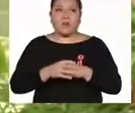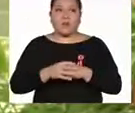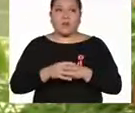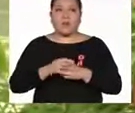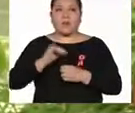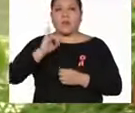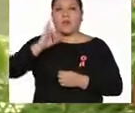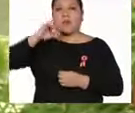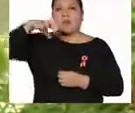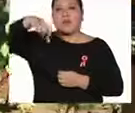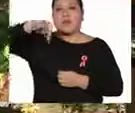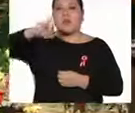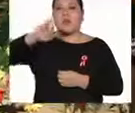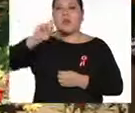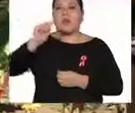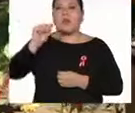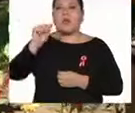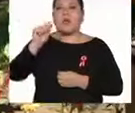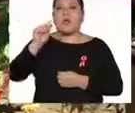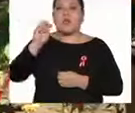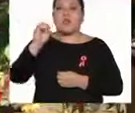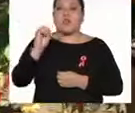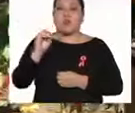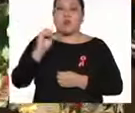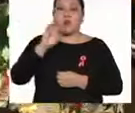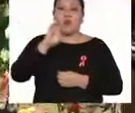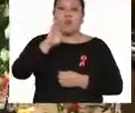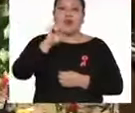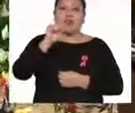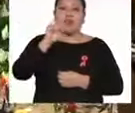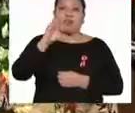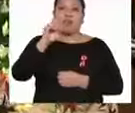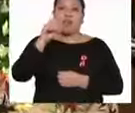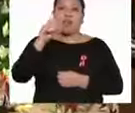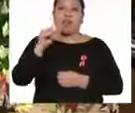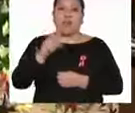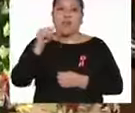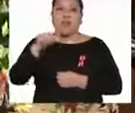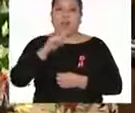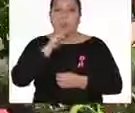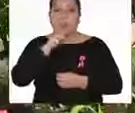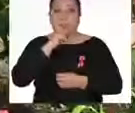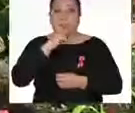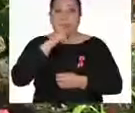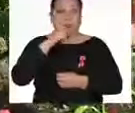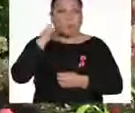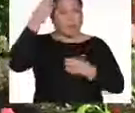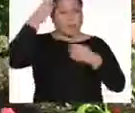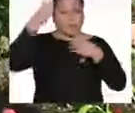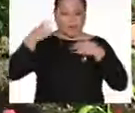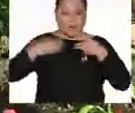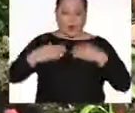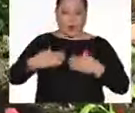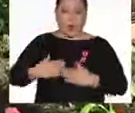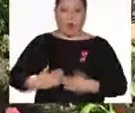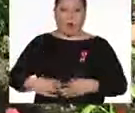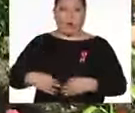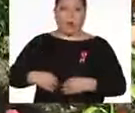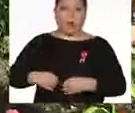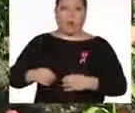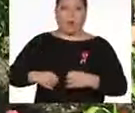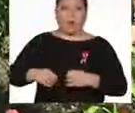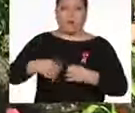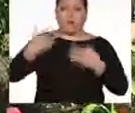de Impitato Cascada. Las mujeres aquí usan la kushma, es una tela larga y está pintada